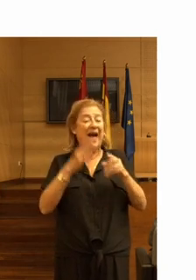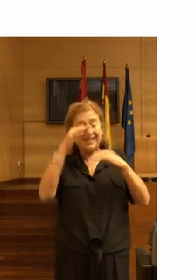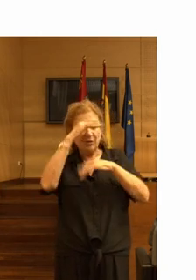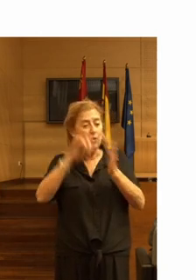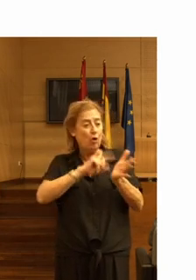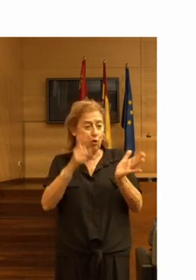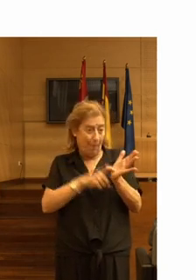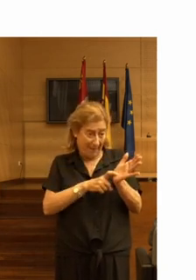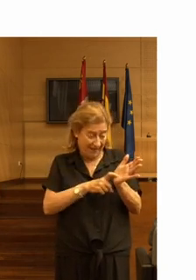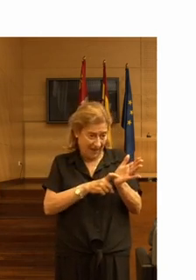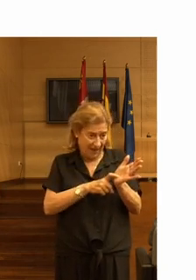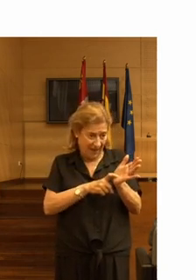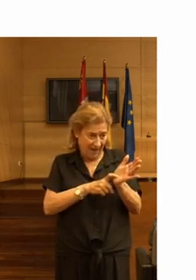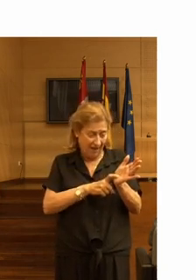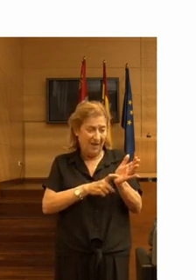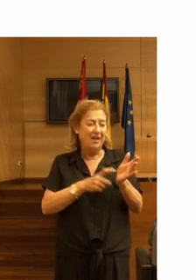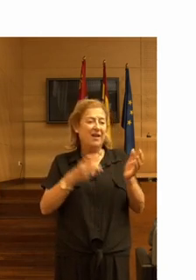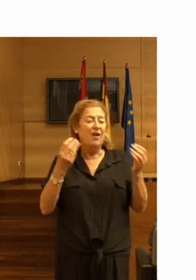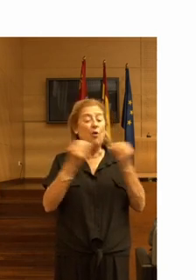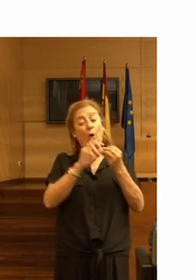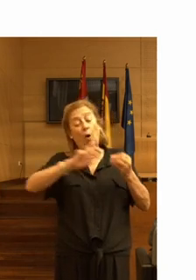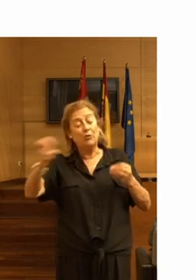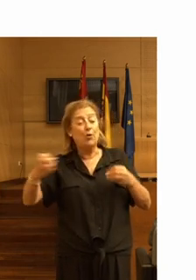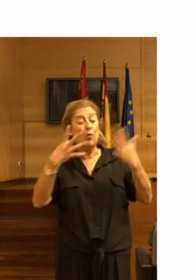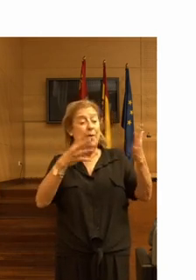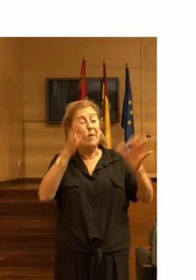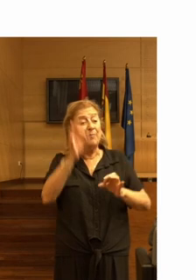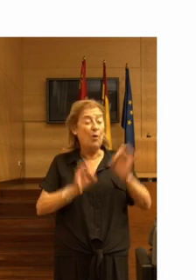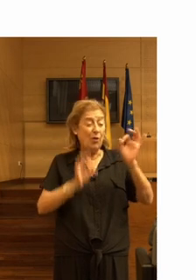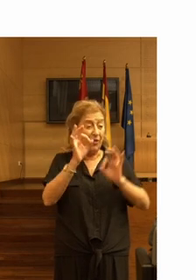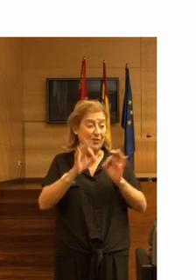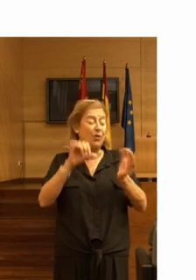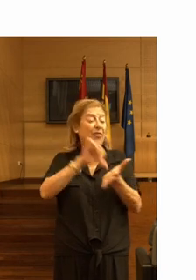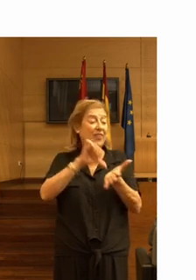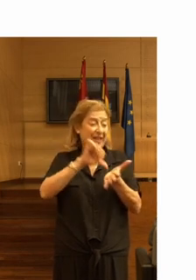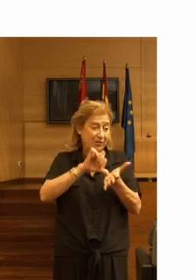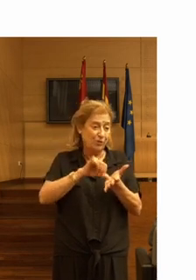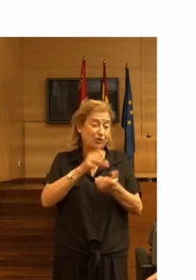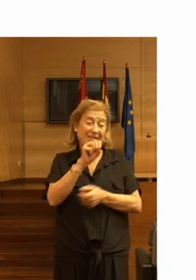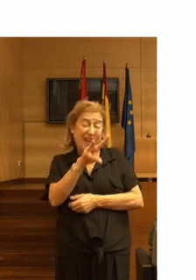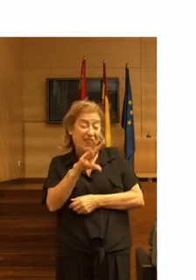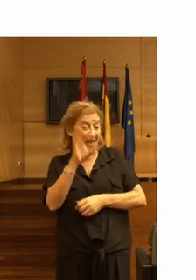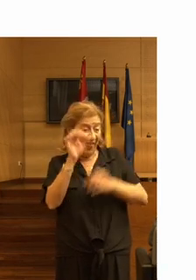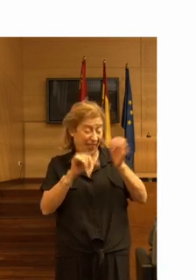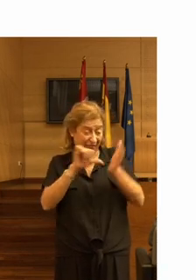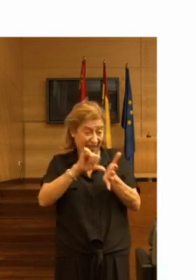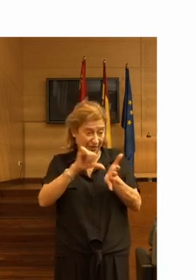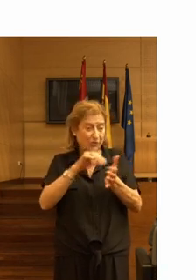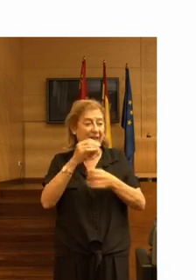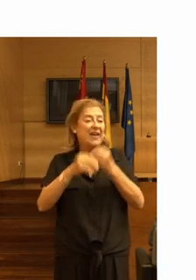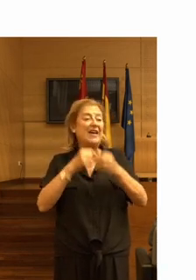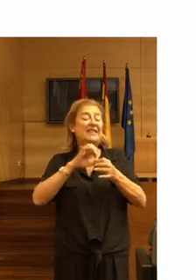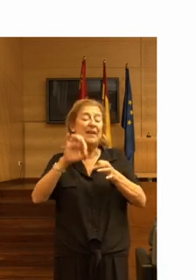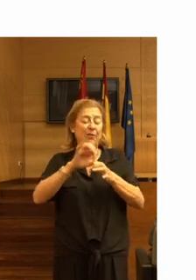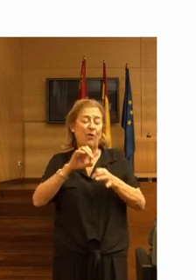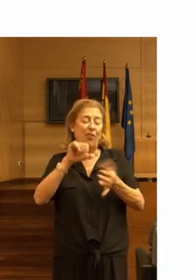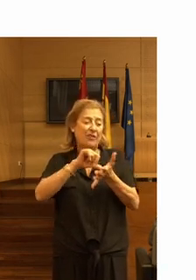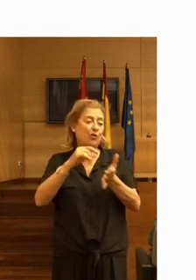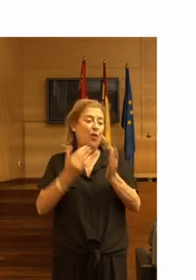completa. En relación con tan solo un 9% de centros, es decir, 13 centros que hacen servicio de centro de